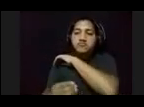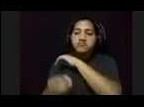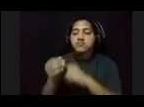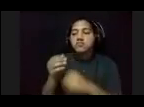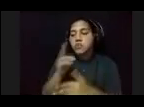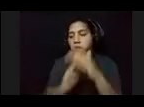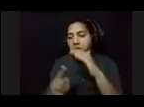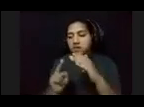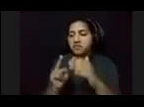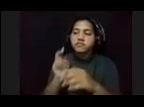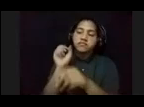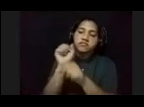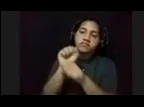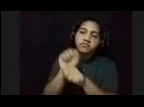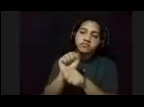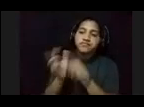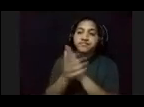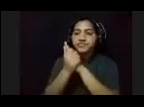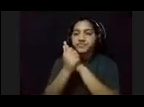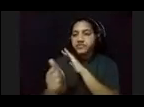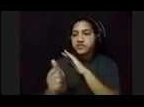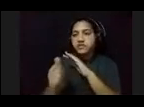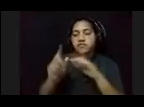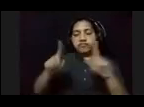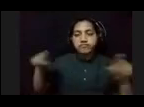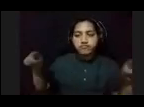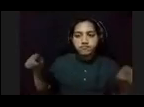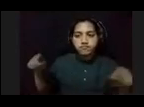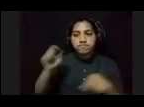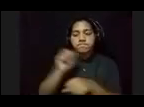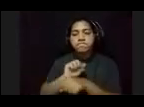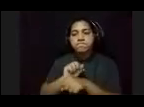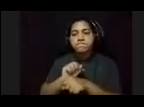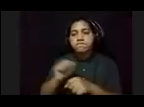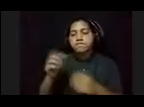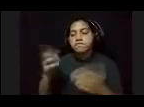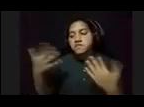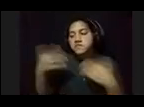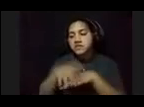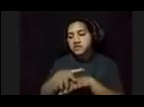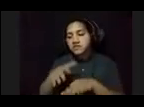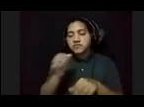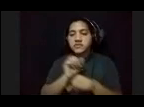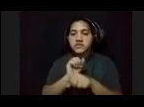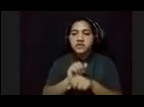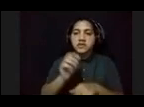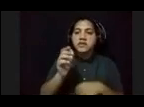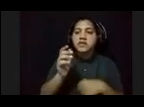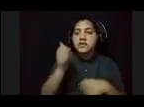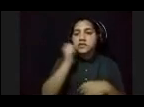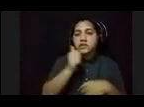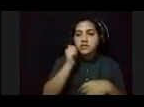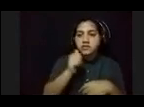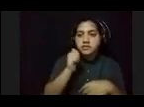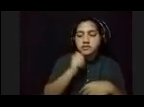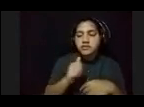trabajadora, diestras en muchos oficios. A pesar de su integración en la dinámica laboral diaria de la isleta, estos